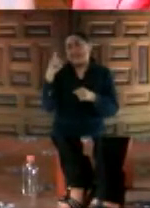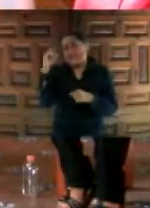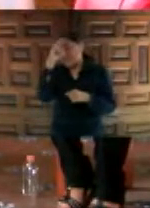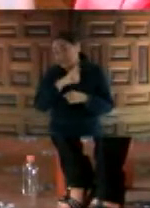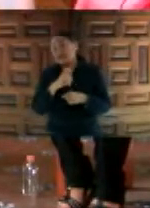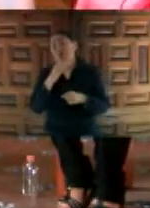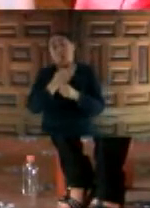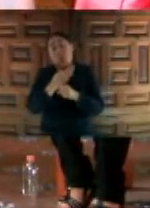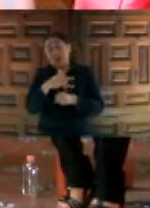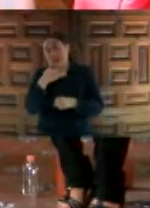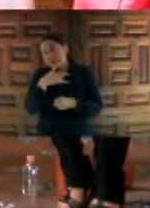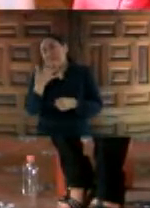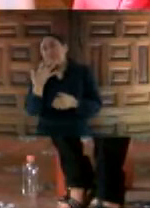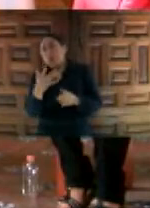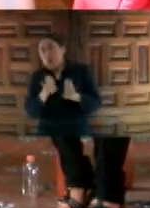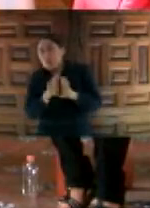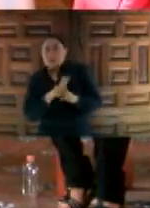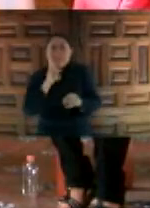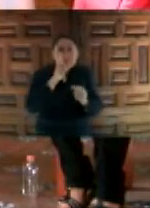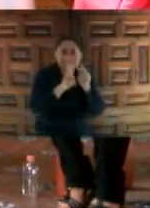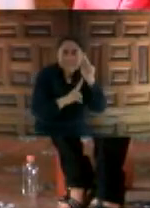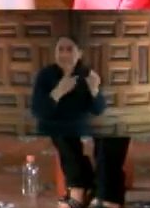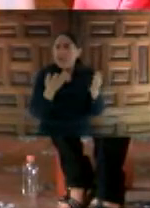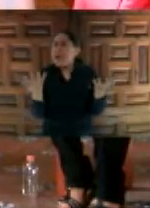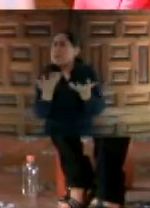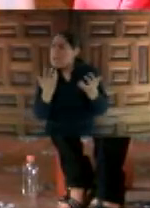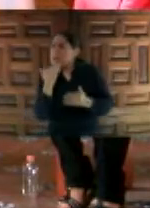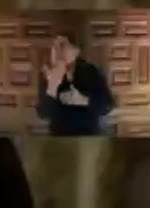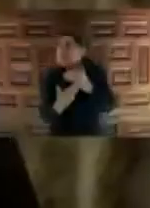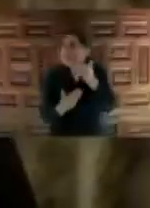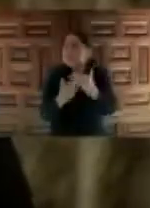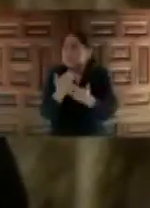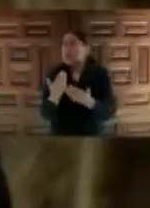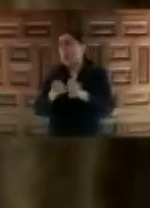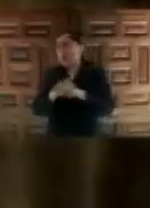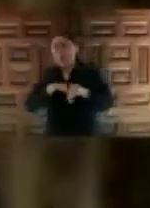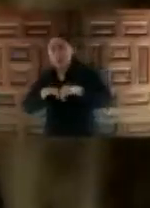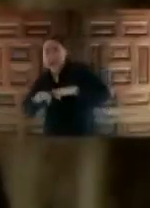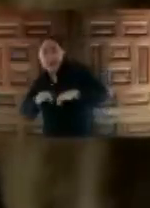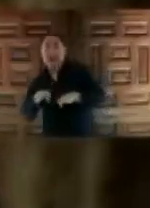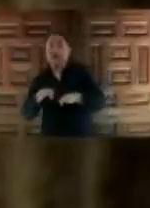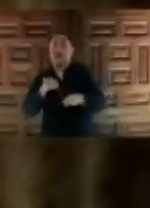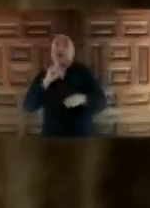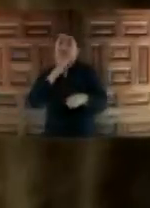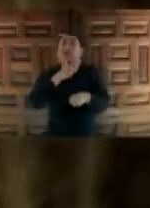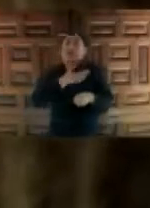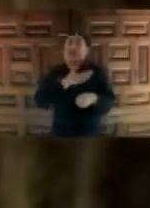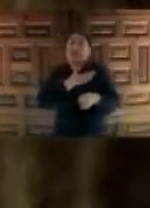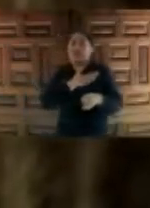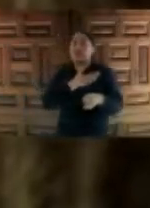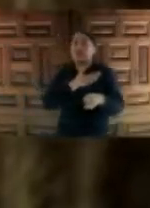a observar tanto en su desarrollo como operatividad, desde su propia promoción de